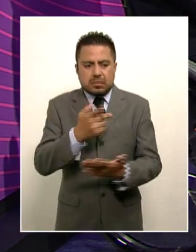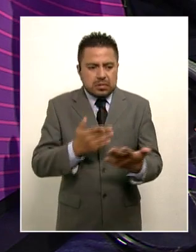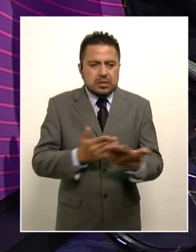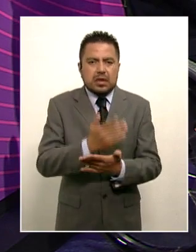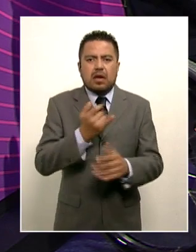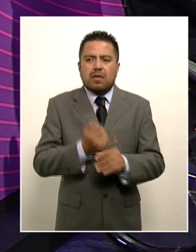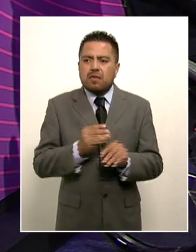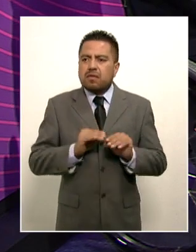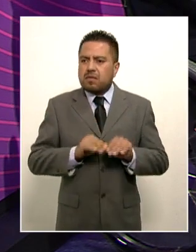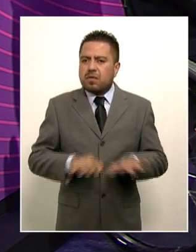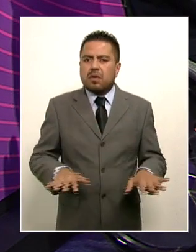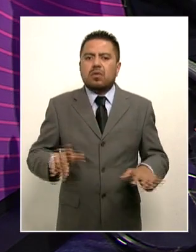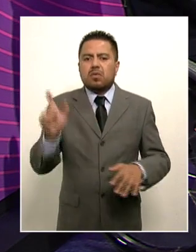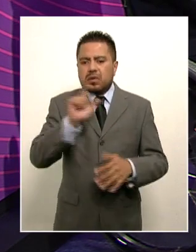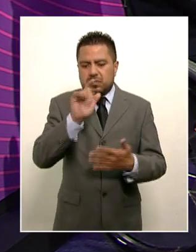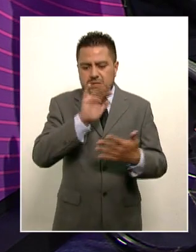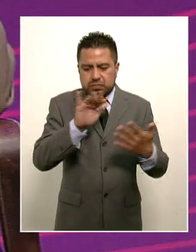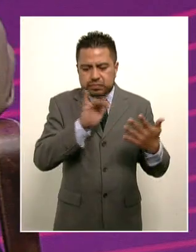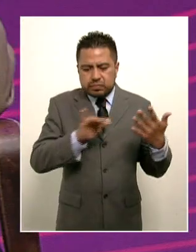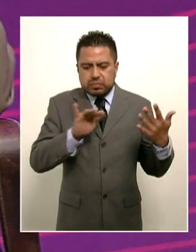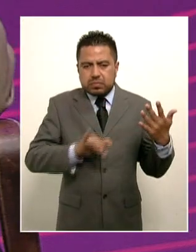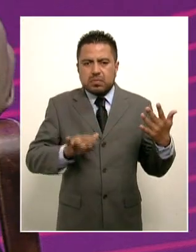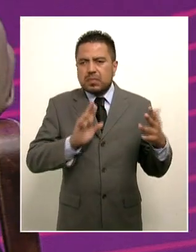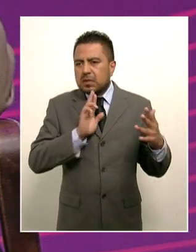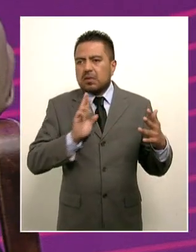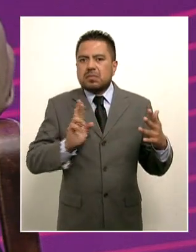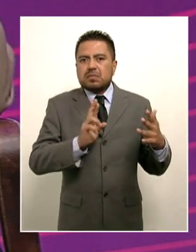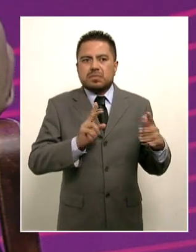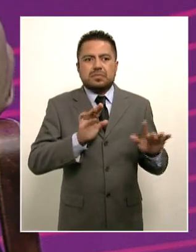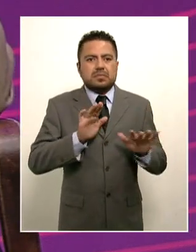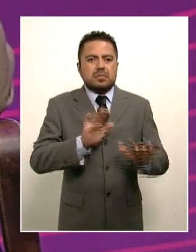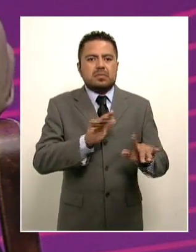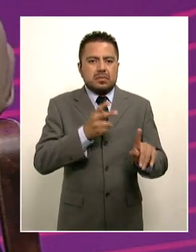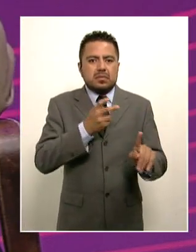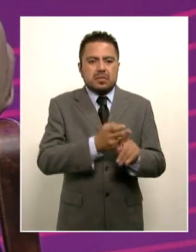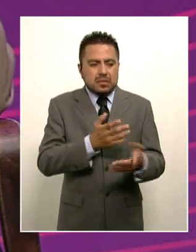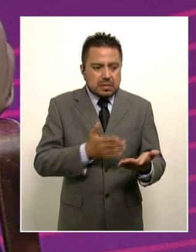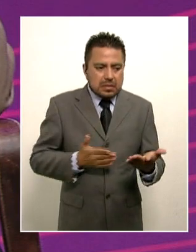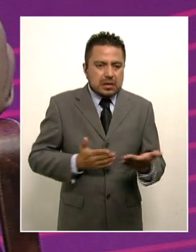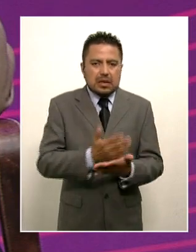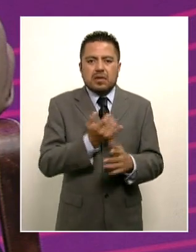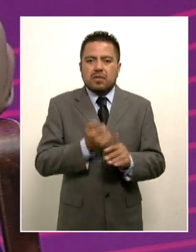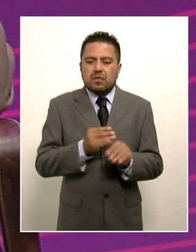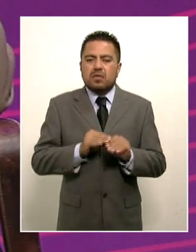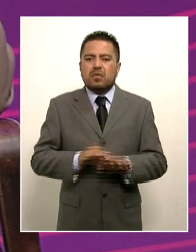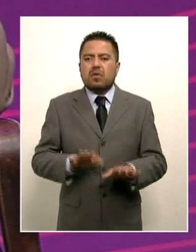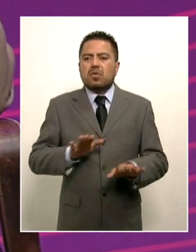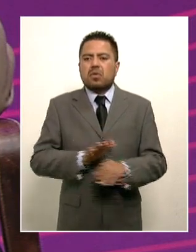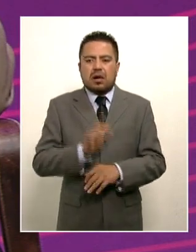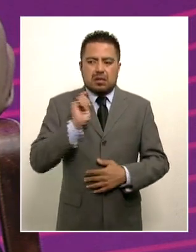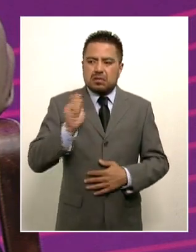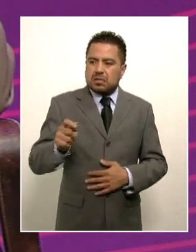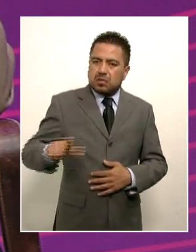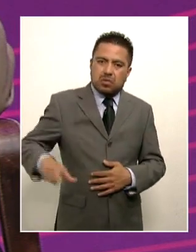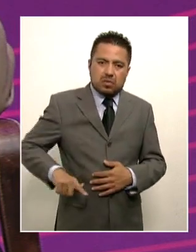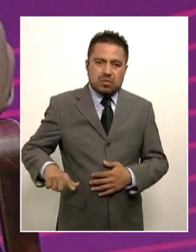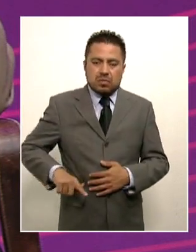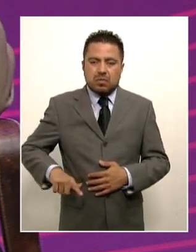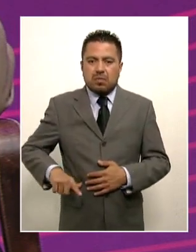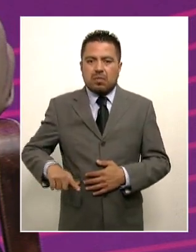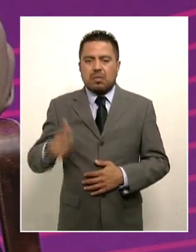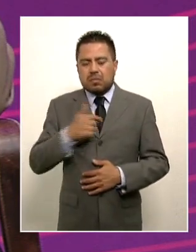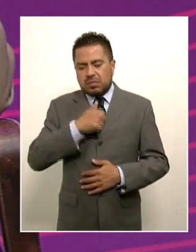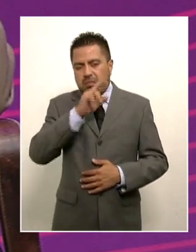la información. Cuando leemos la encuesta y los resultados sobre acceso a la información de parte del gobierno,